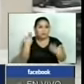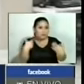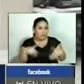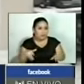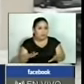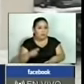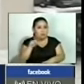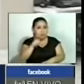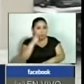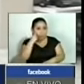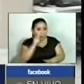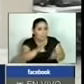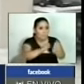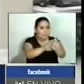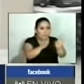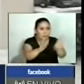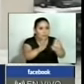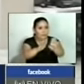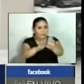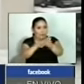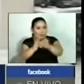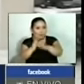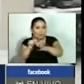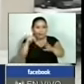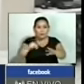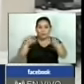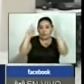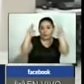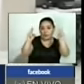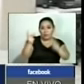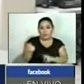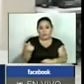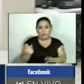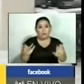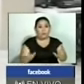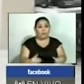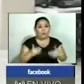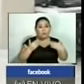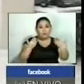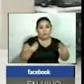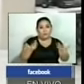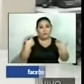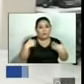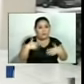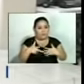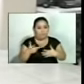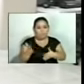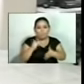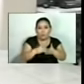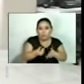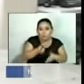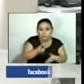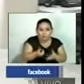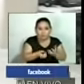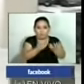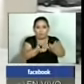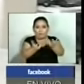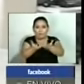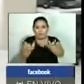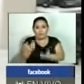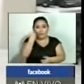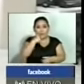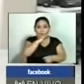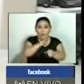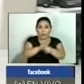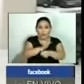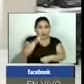está reactivando poco a poco la economía en nuestro país porque se espera aún un repunte de casos en Guatemala. Ese es mi reporte